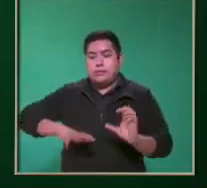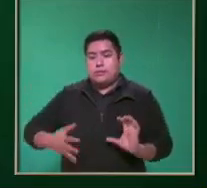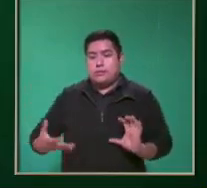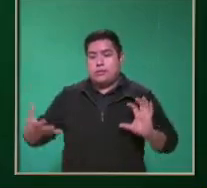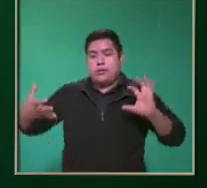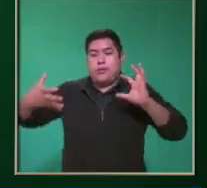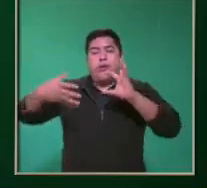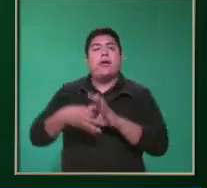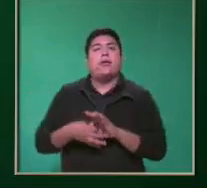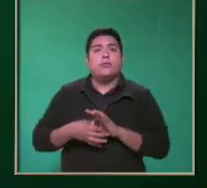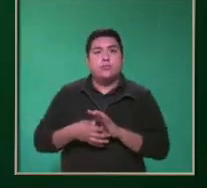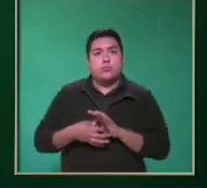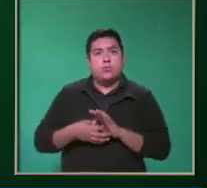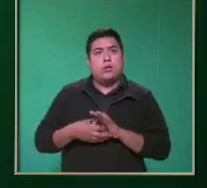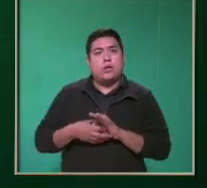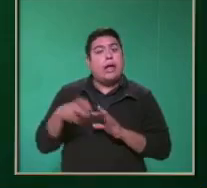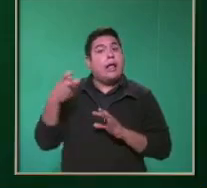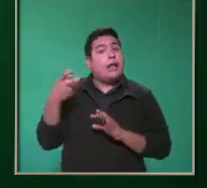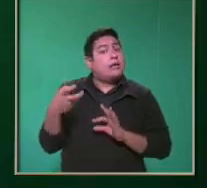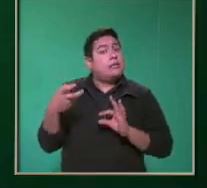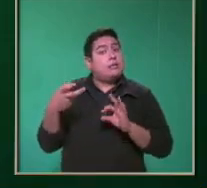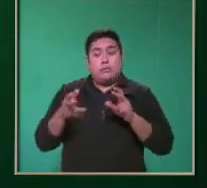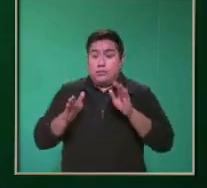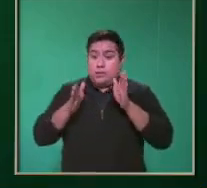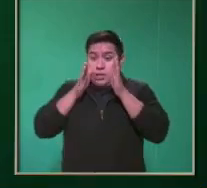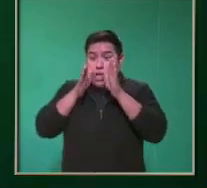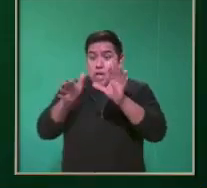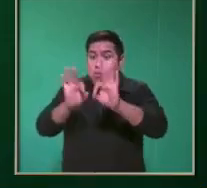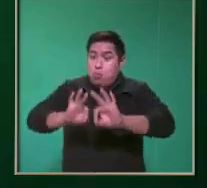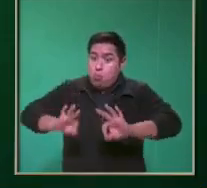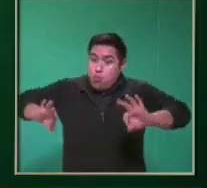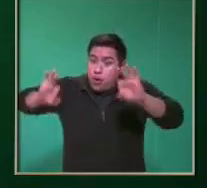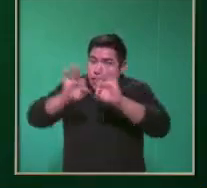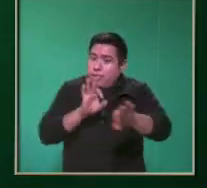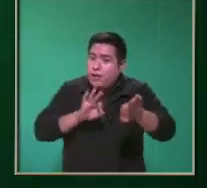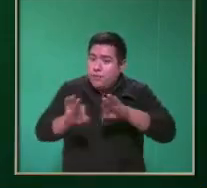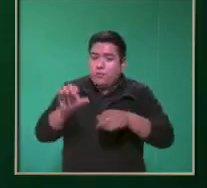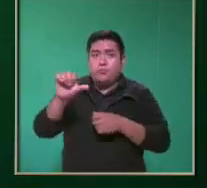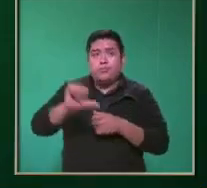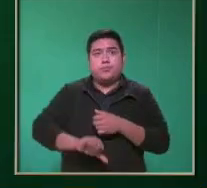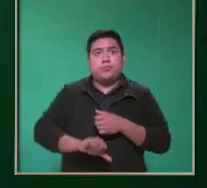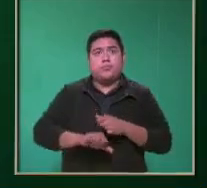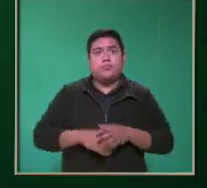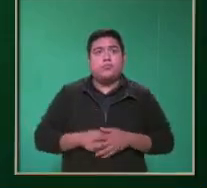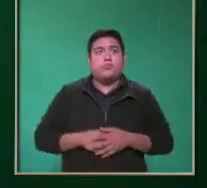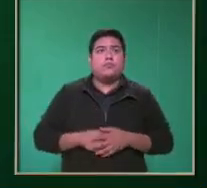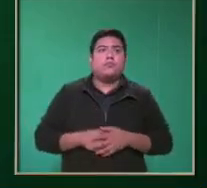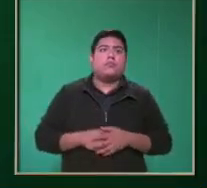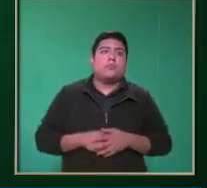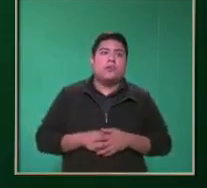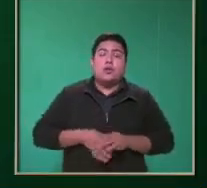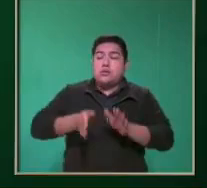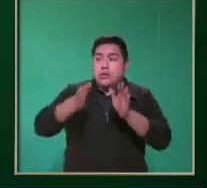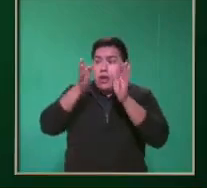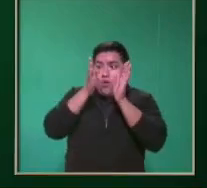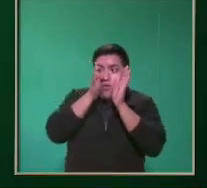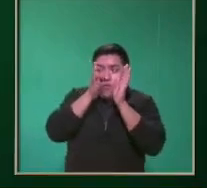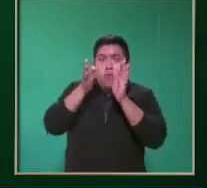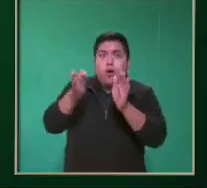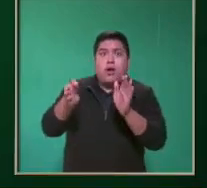es la parte central de nuestro trabajo del día de hoy, pero vamos a darle énfasis, vamos a